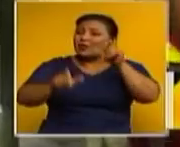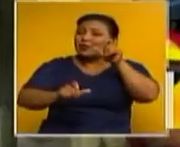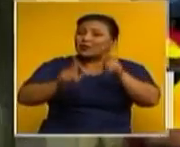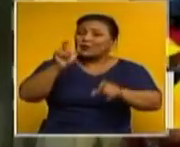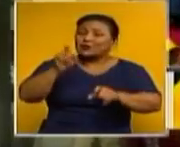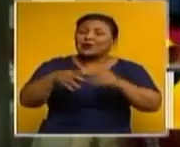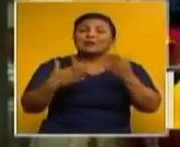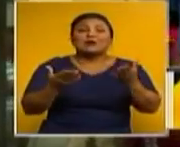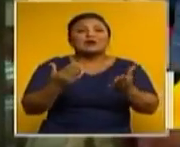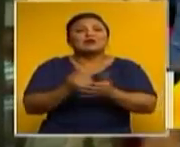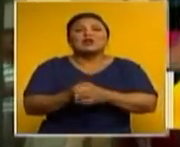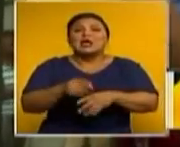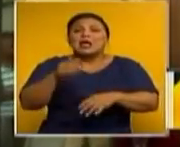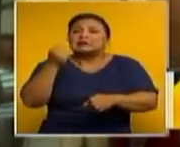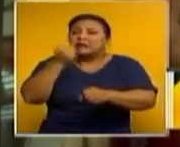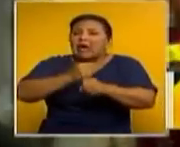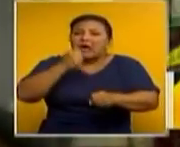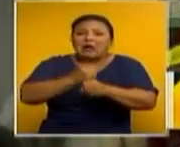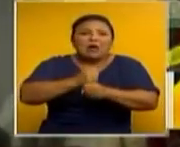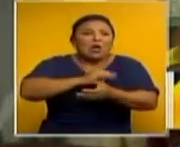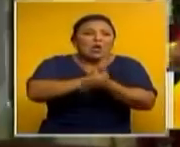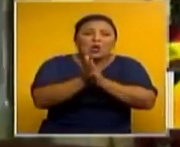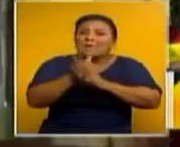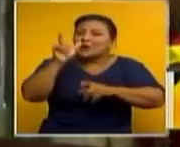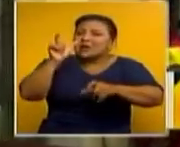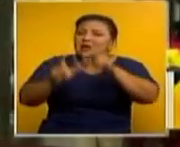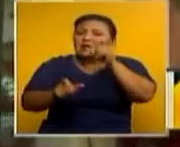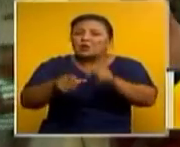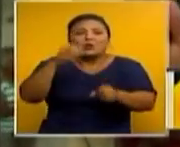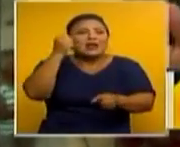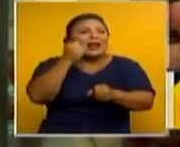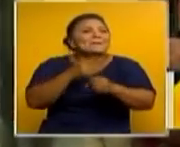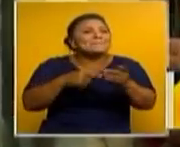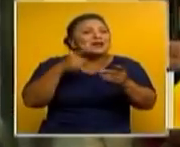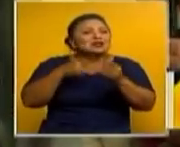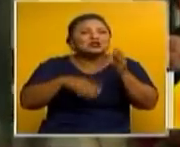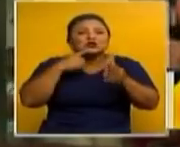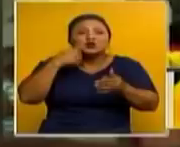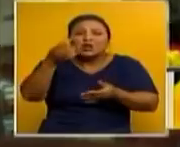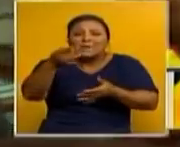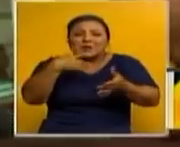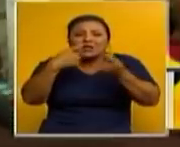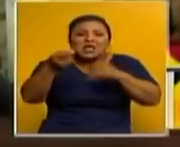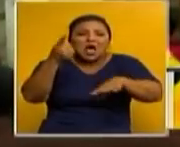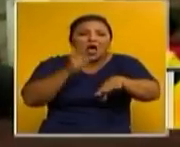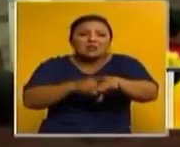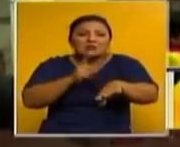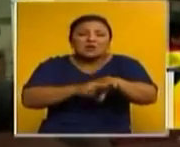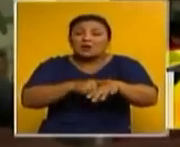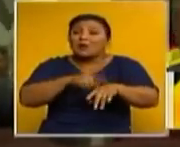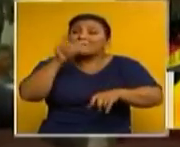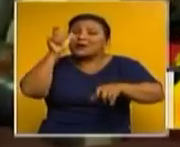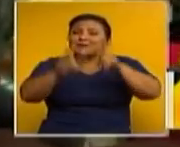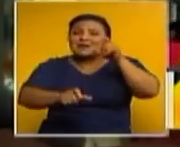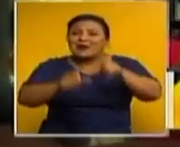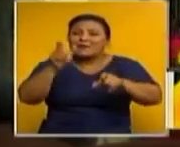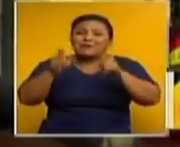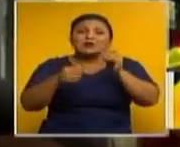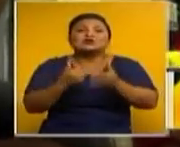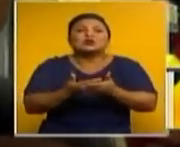que le arrebataron el empleo, por cada una de las personas a las que no les dieron medicina a tiempo, por cada una de las